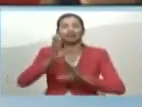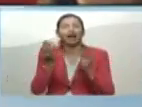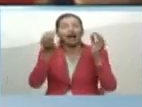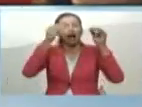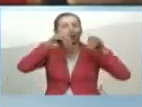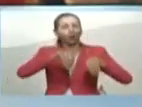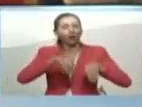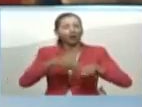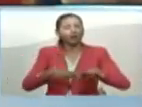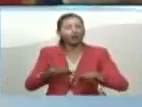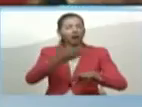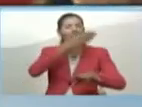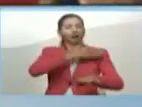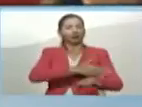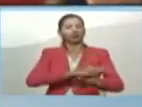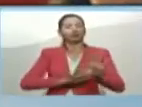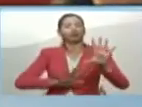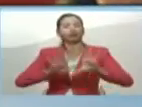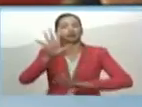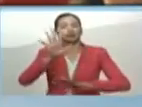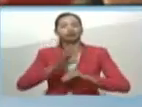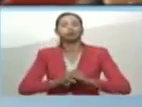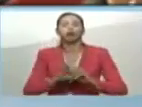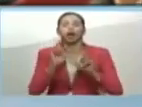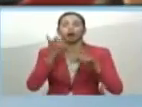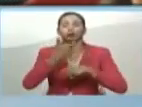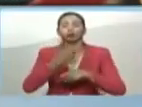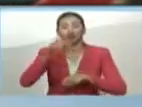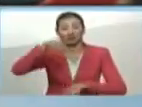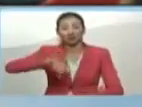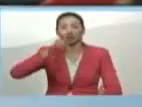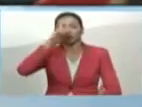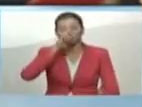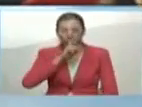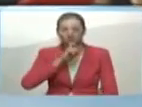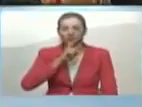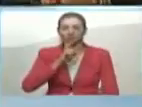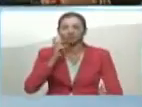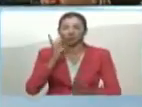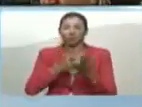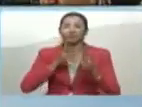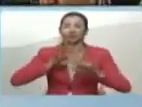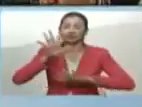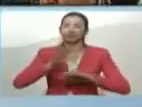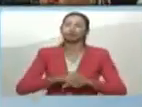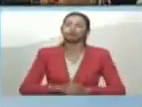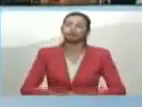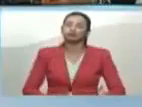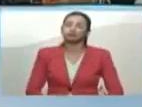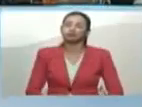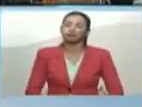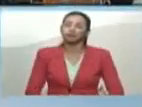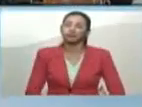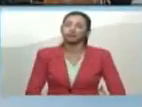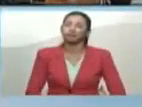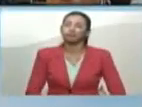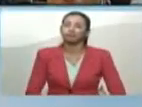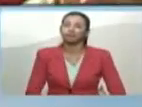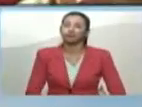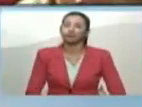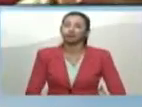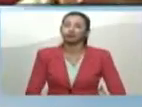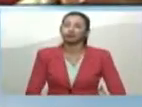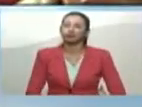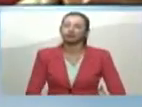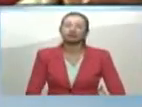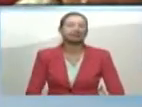se aprobaron el 15 de agosto del presente año, que de una u otra manera pues hemos tenido